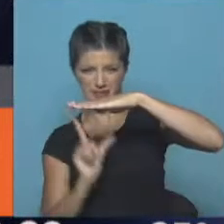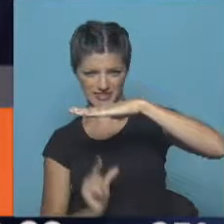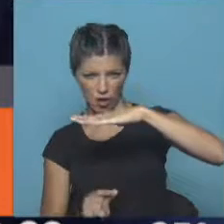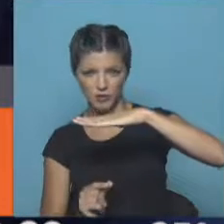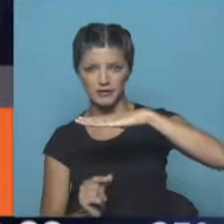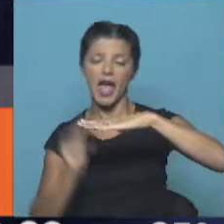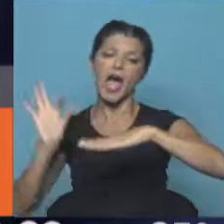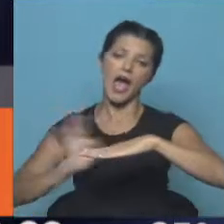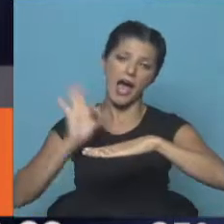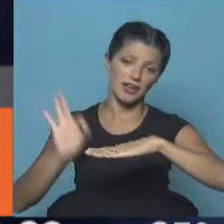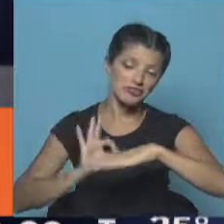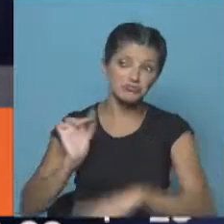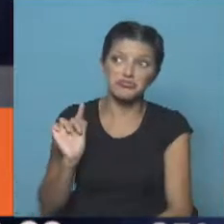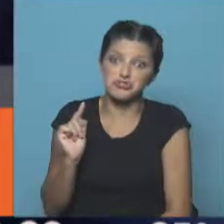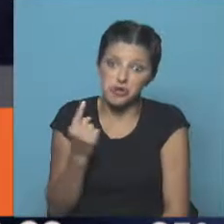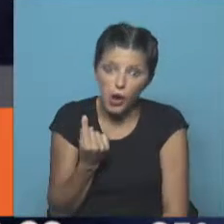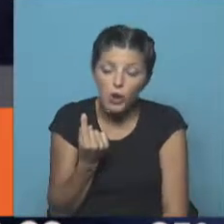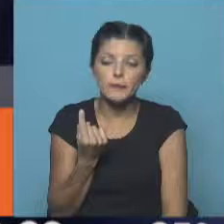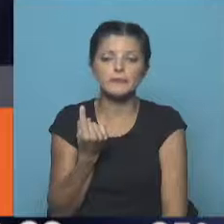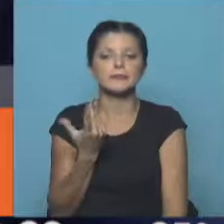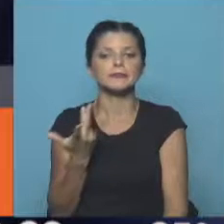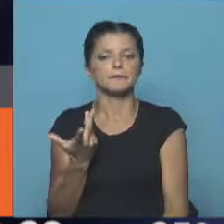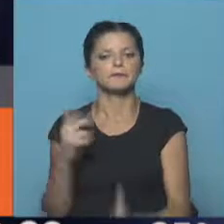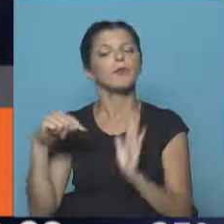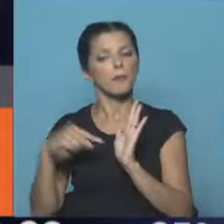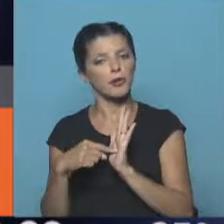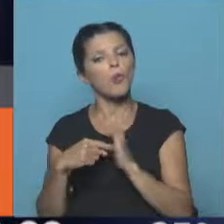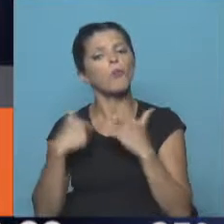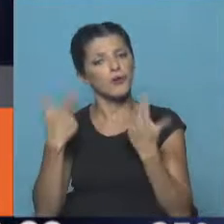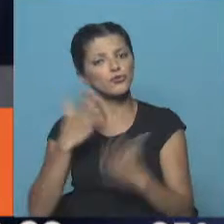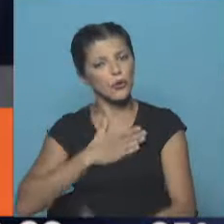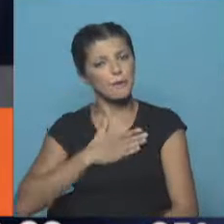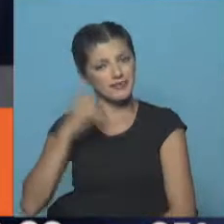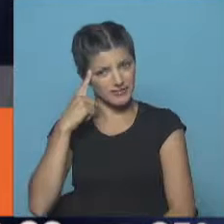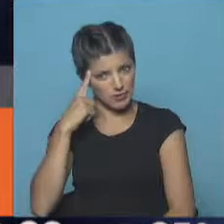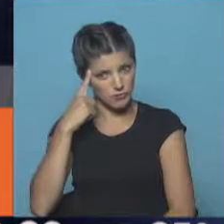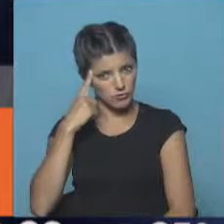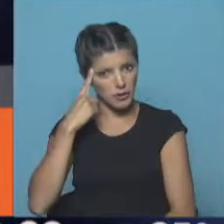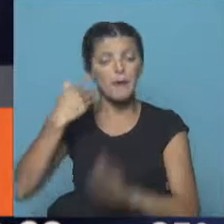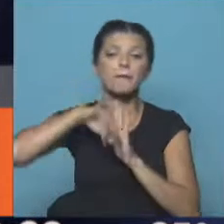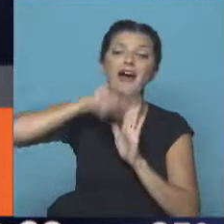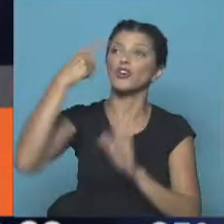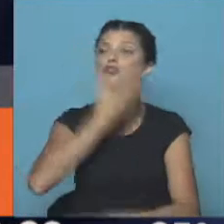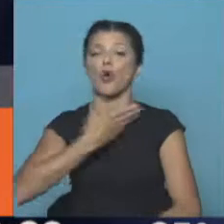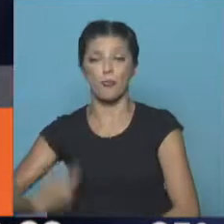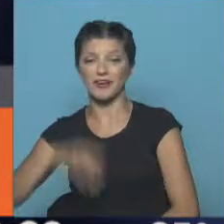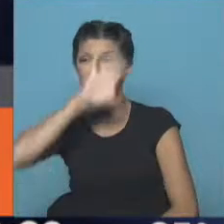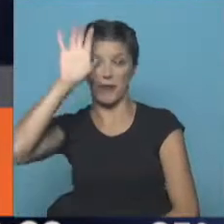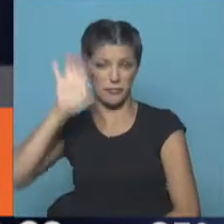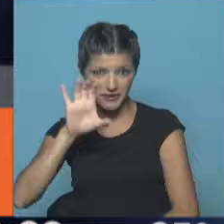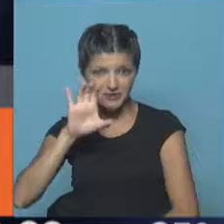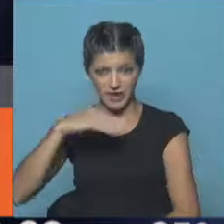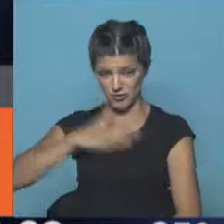años de soledad, pero por eso nosotros valoramos quizás más que otros dirigentes, los que